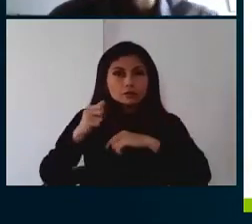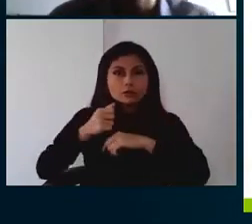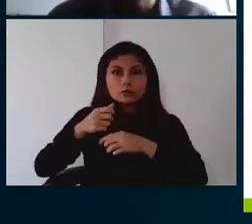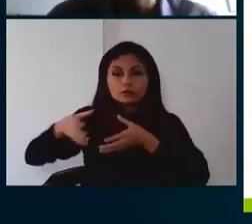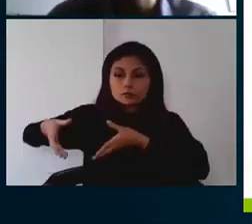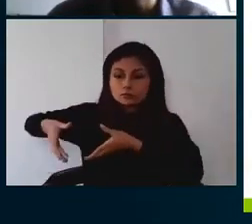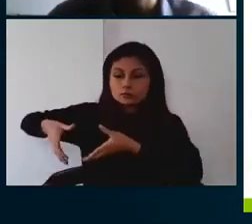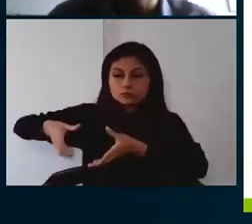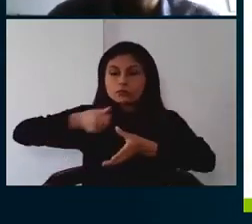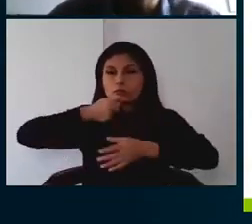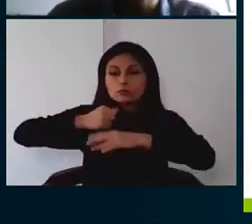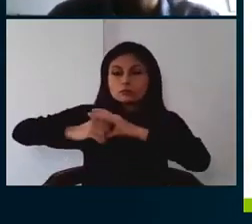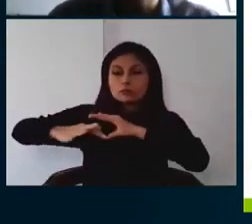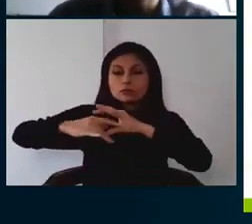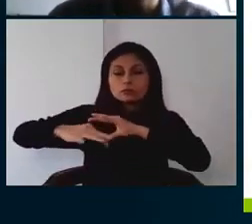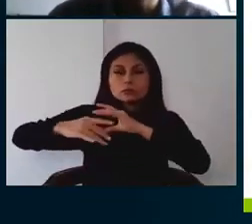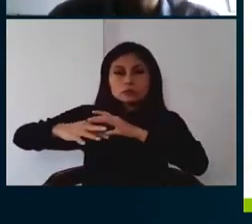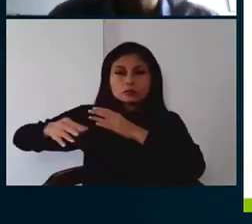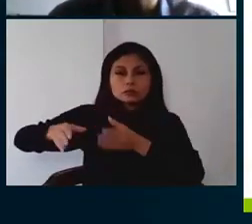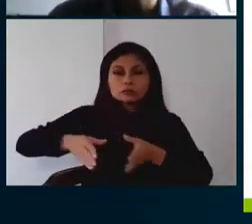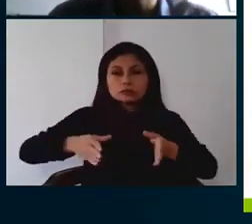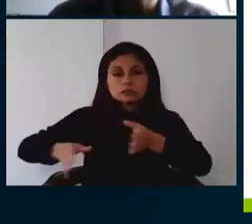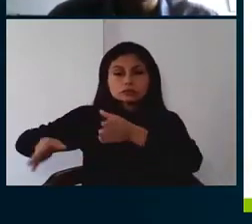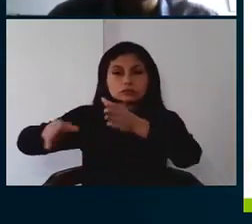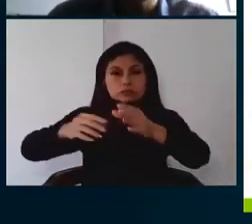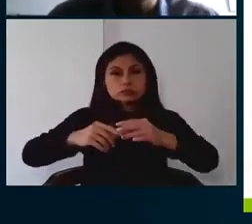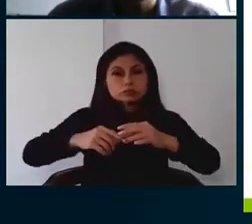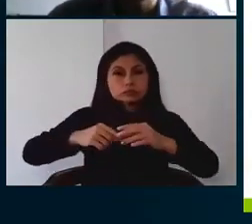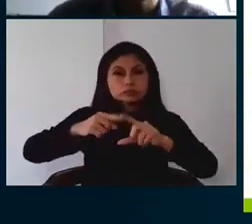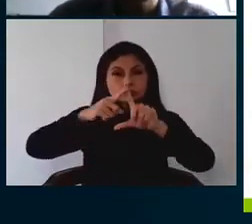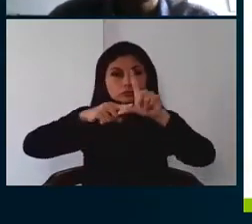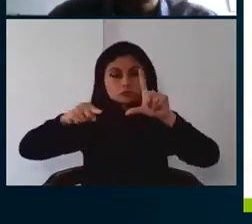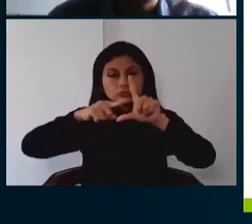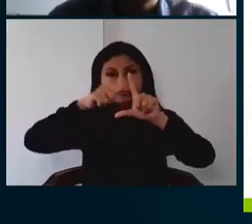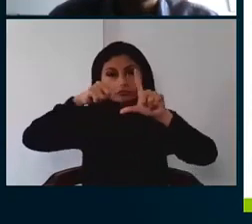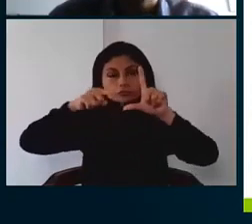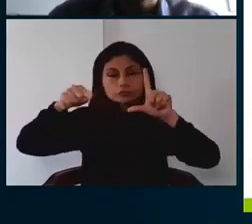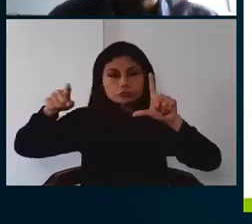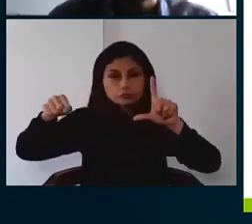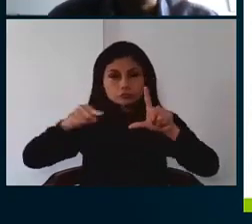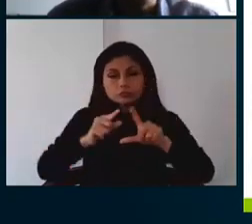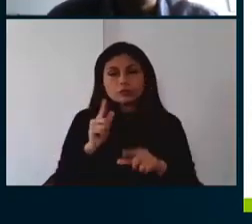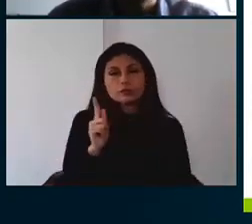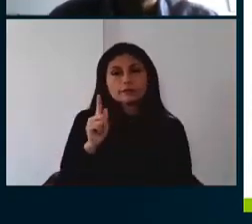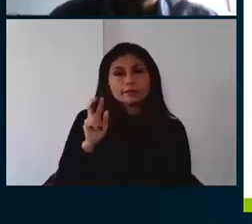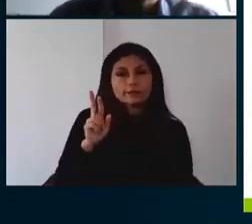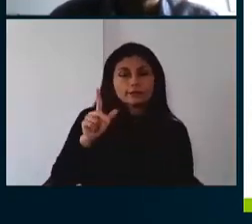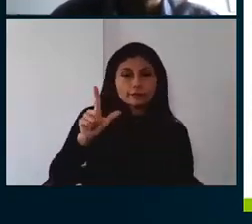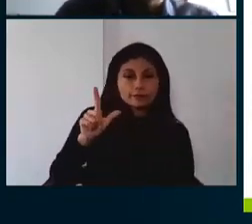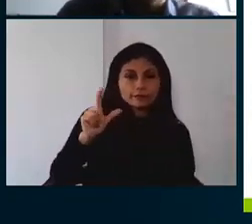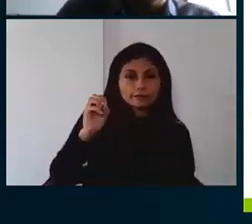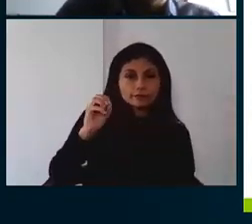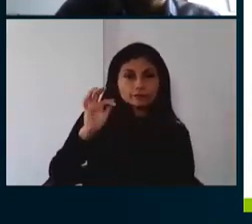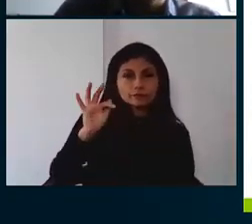unidades de proceso. Aquí traigo un ejemplo que es la distribución de flujos por floculador, donde el caso ideal